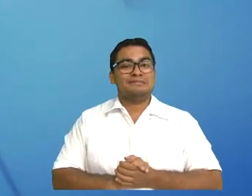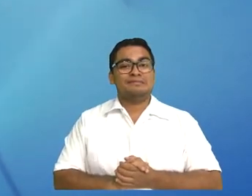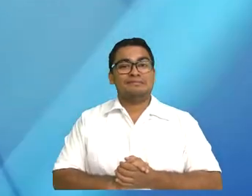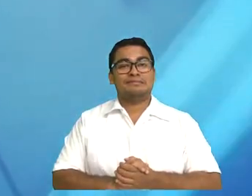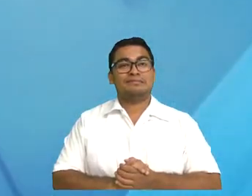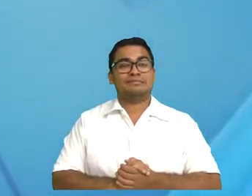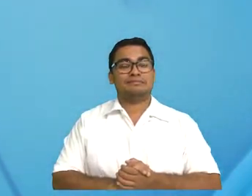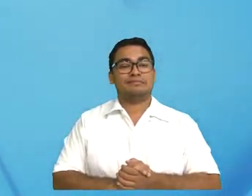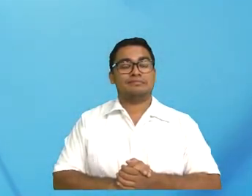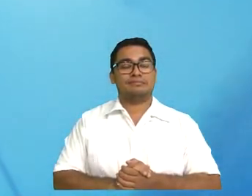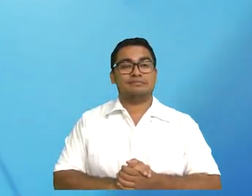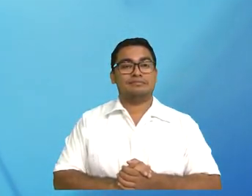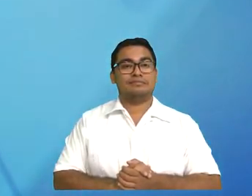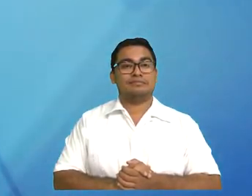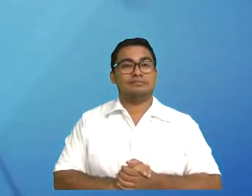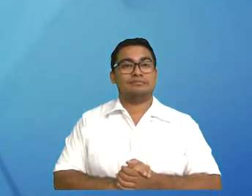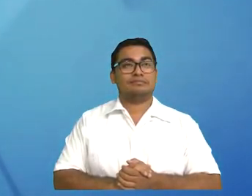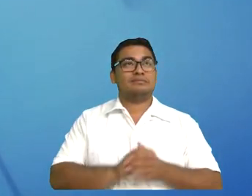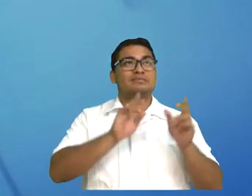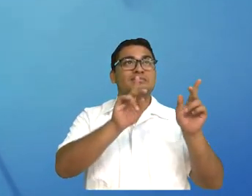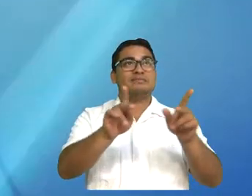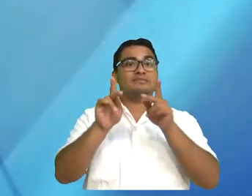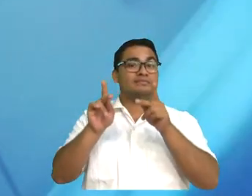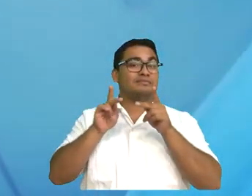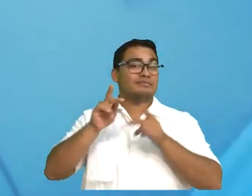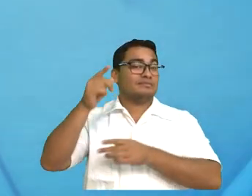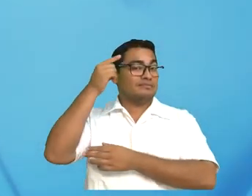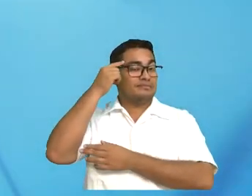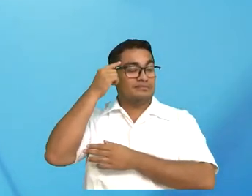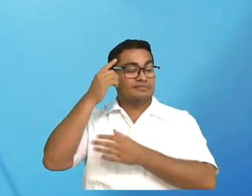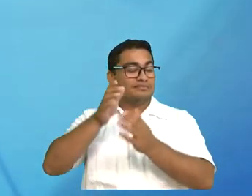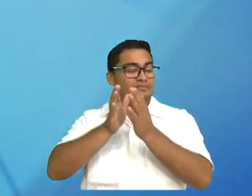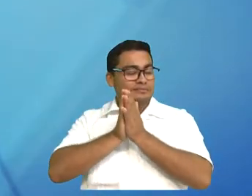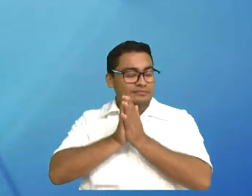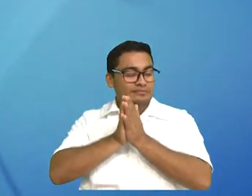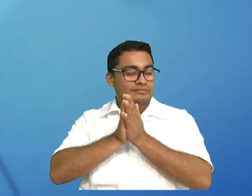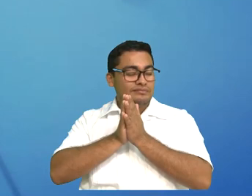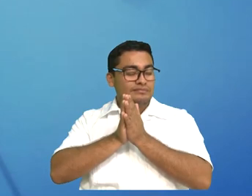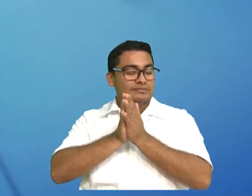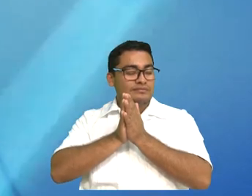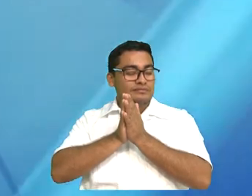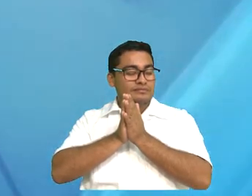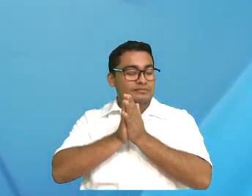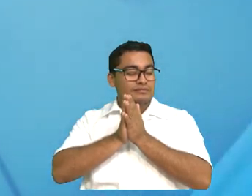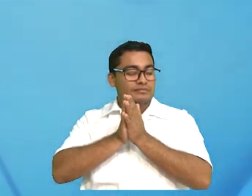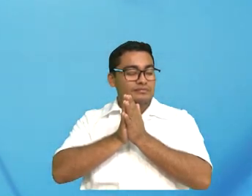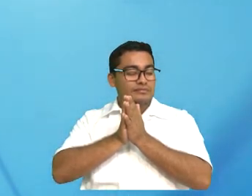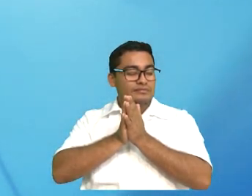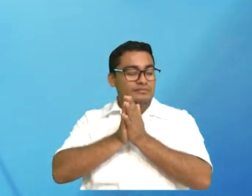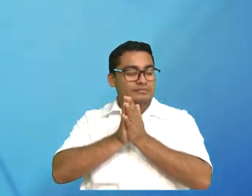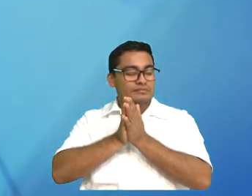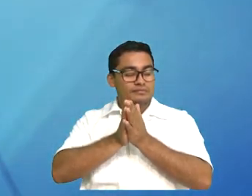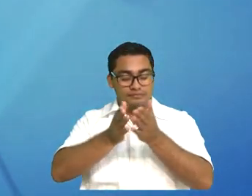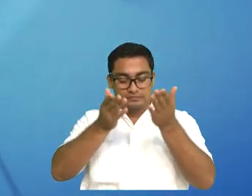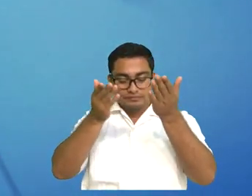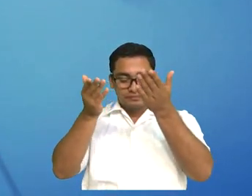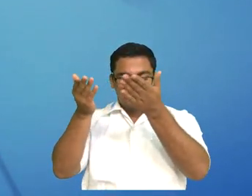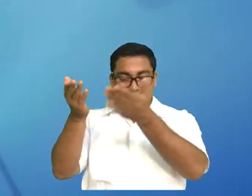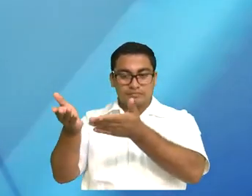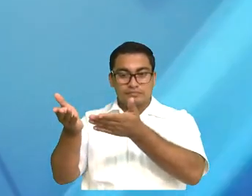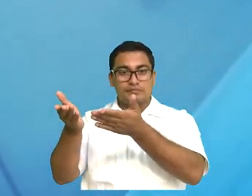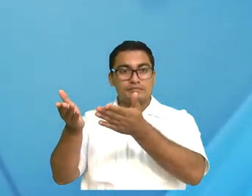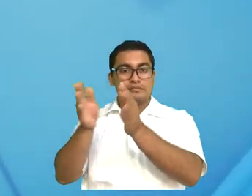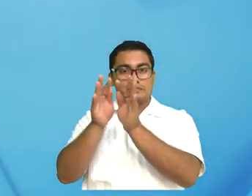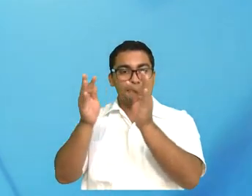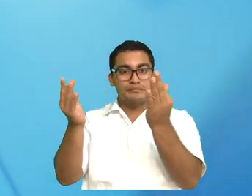En nuestros pensamientos y oraciones van hacia los